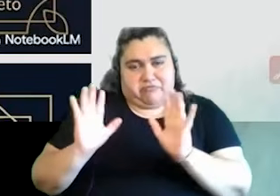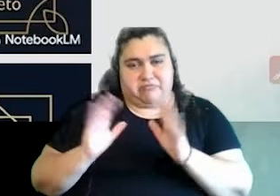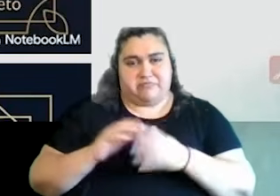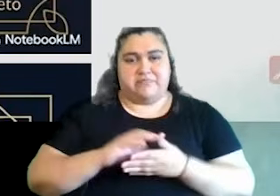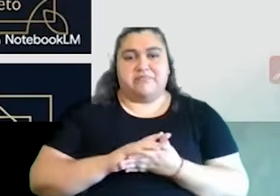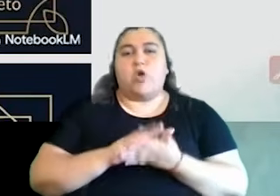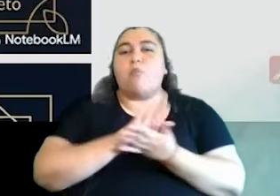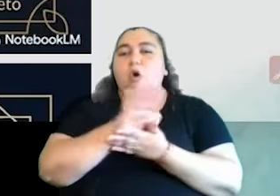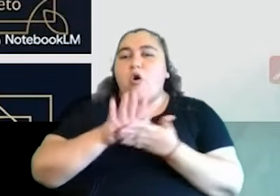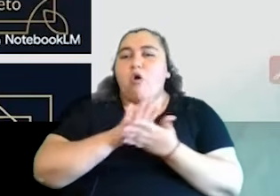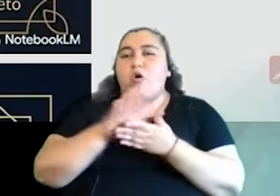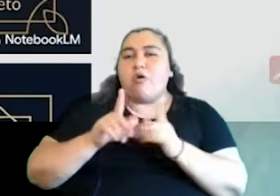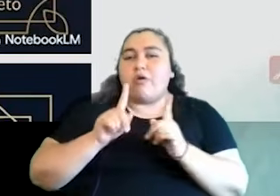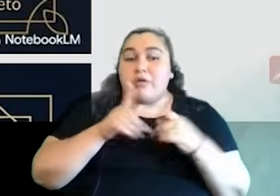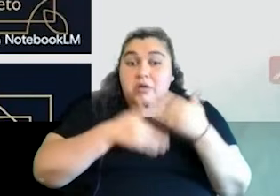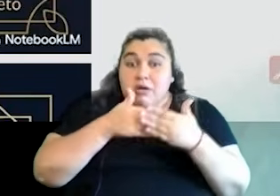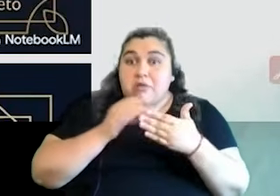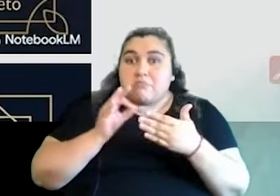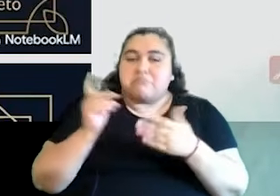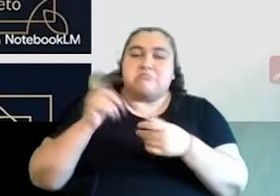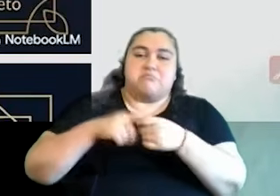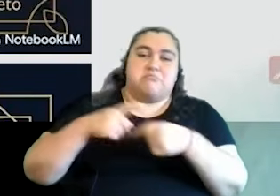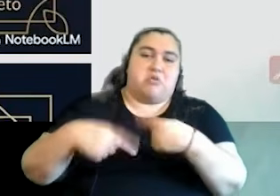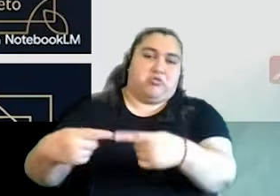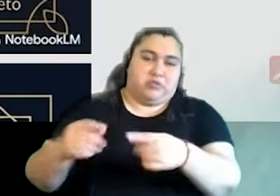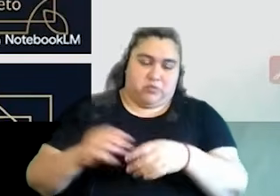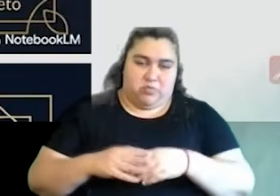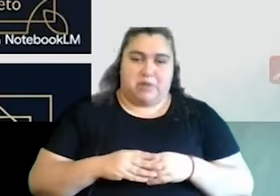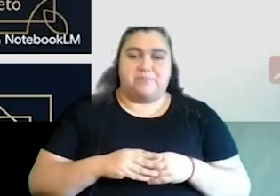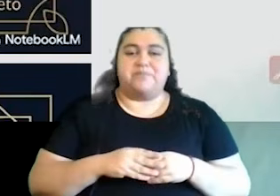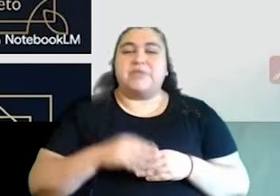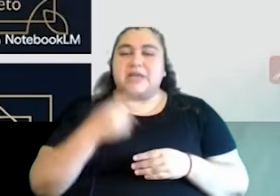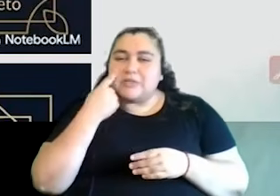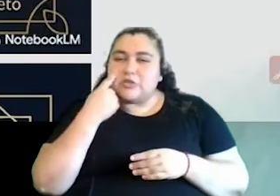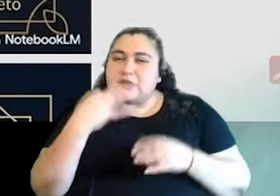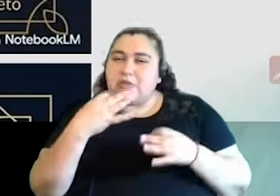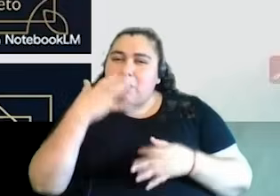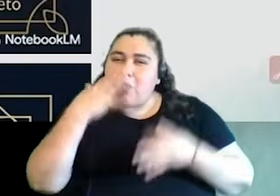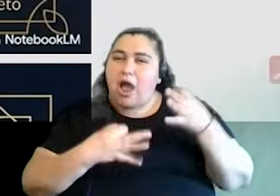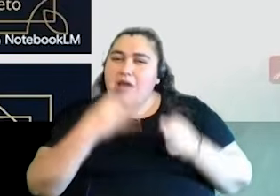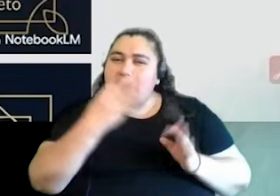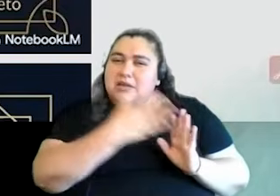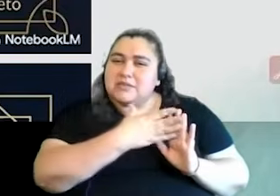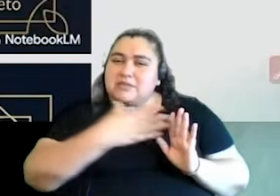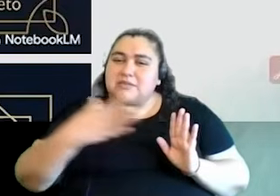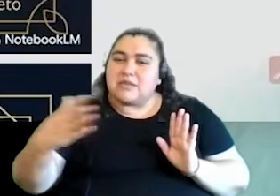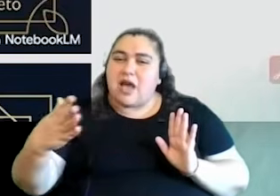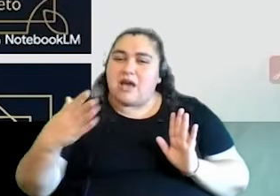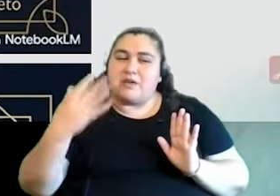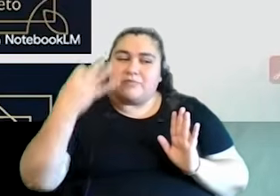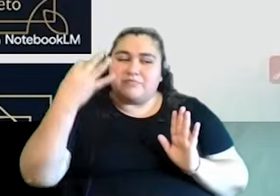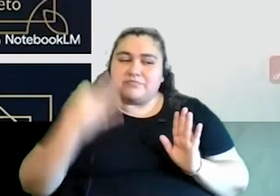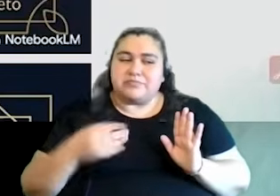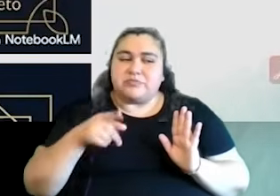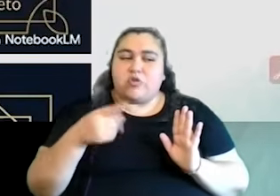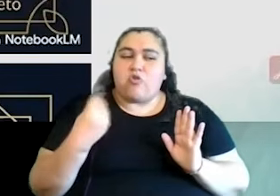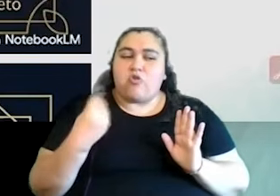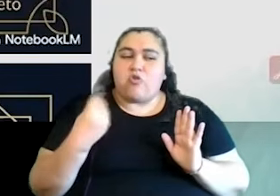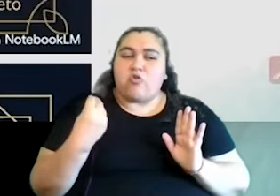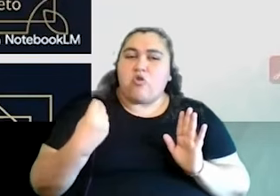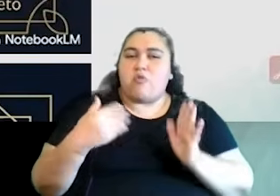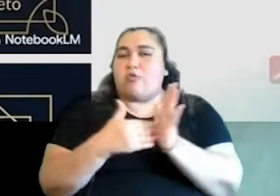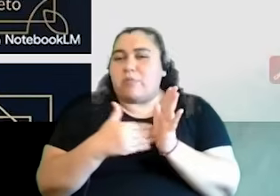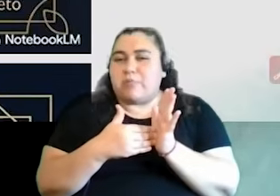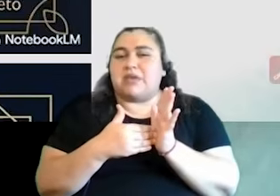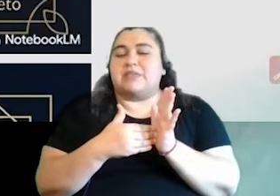Vamos a diferenciarlo de lo que es la discrepancia significativa en materia de reducción de prescripción, porque no se hace esta aclaración respecto a la rectificativa en el